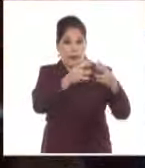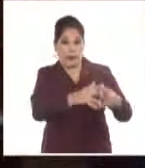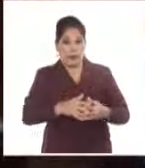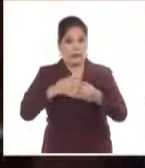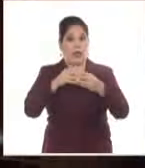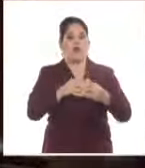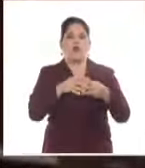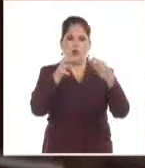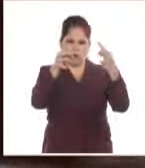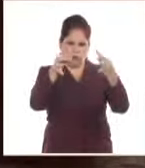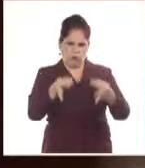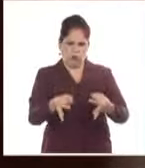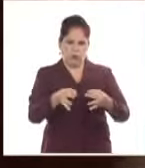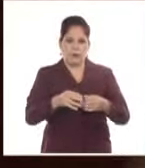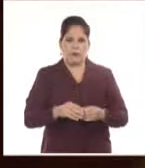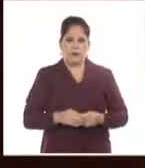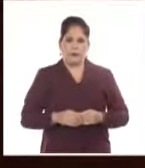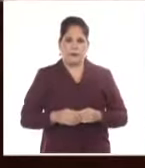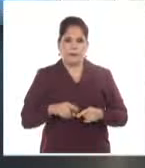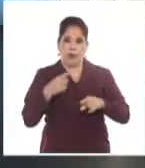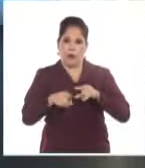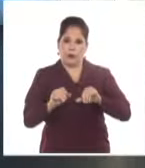sea segura.